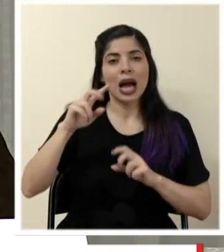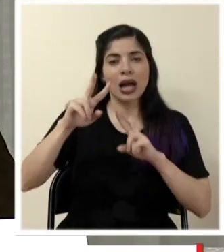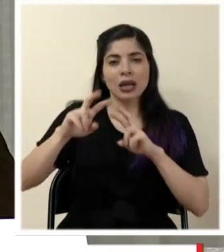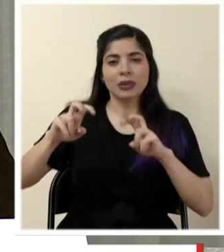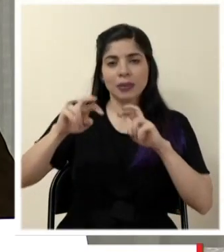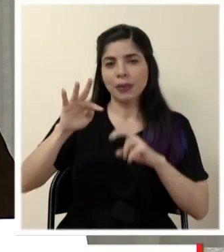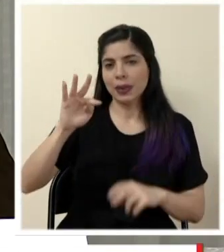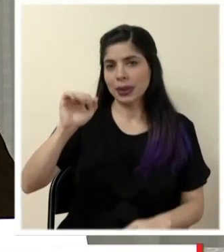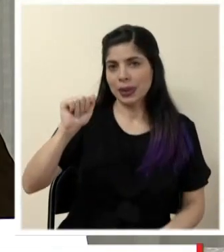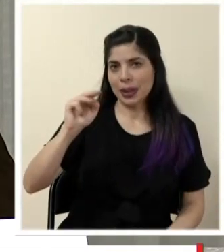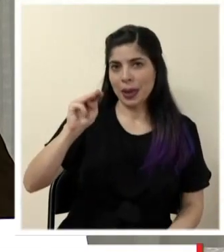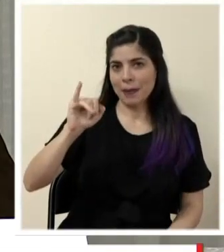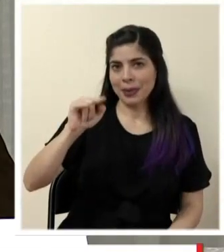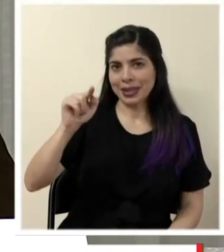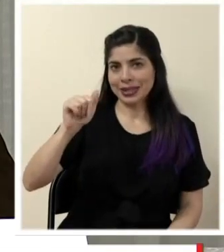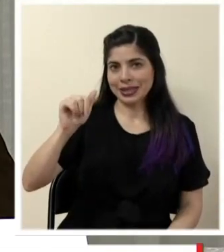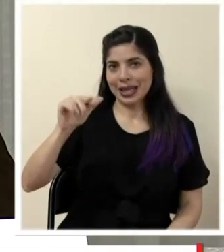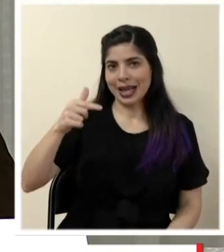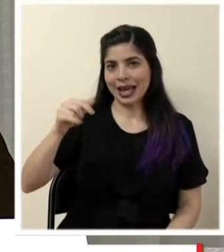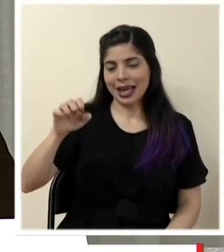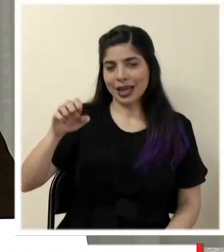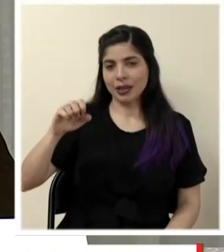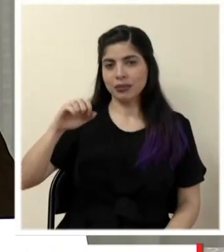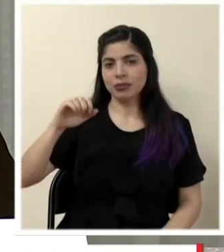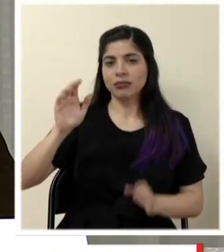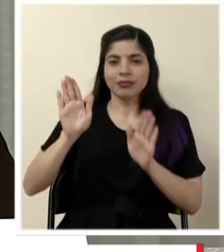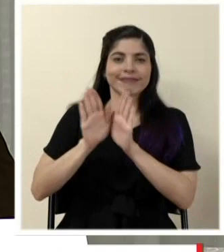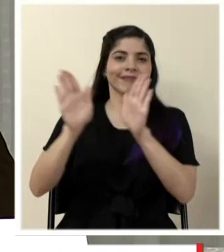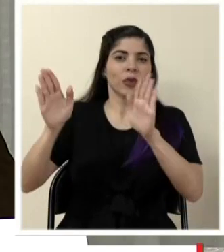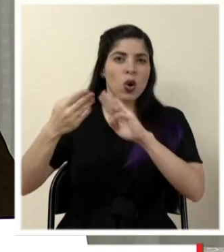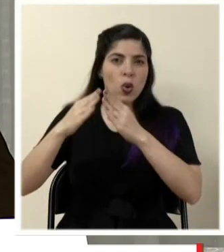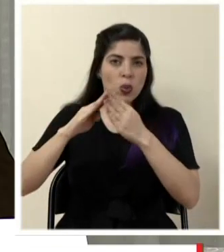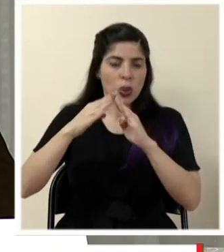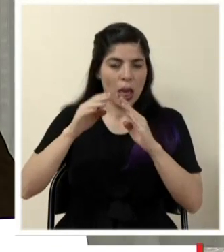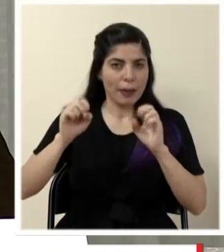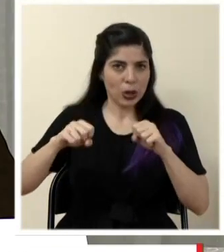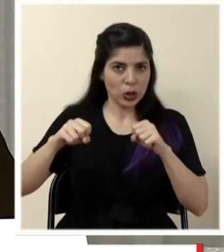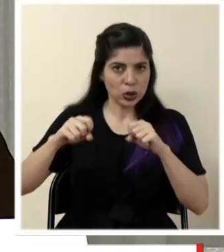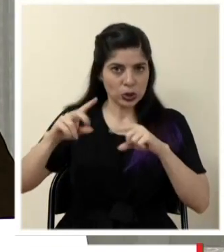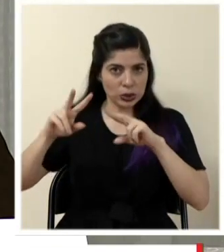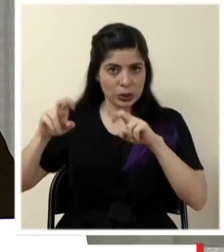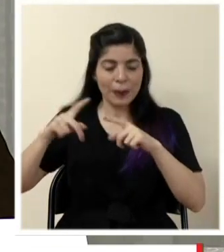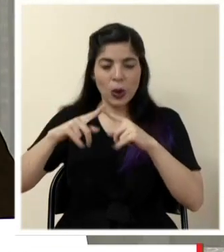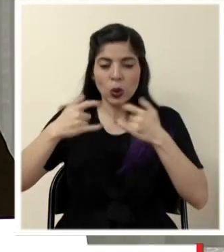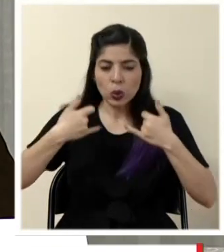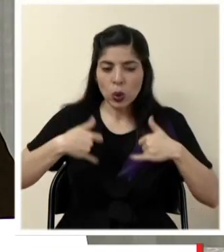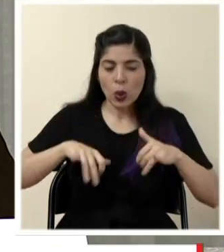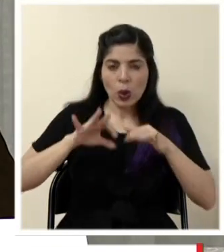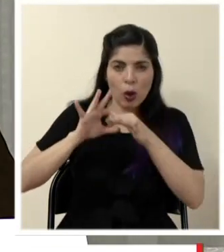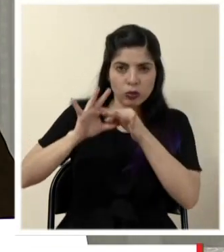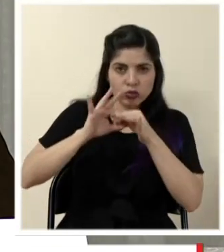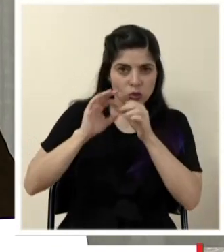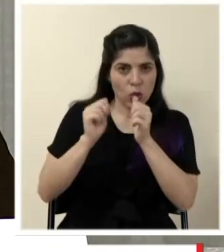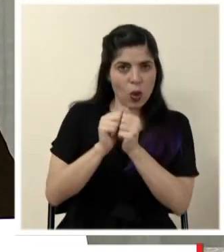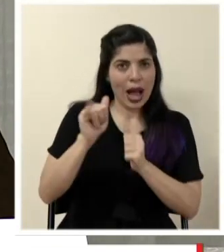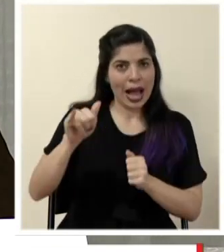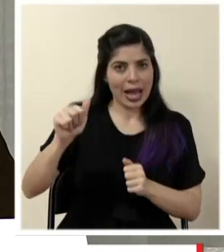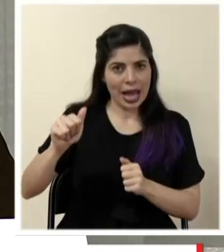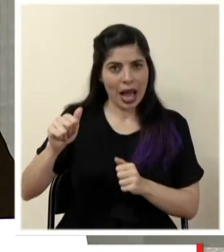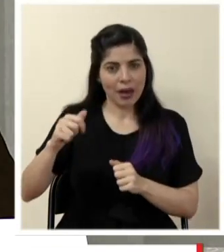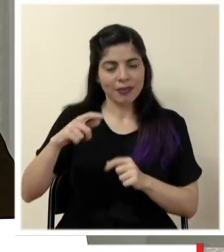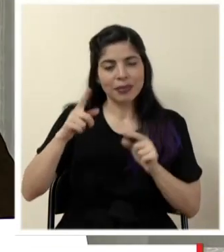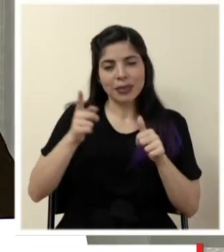base a nivel más amplio, a nivel comunitario. Y como indicaba, pues todavía estamos en esa coordinación con el AIR, definiendo